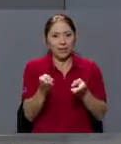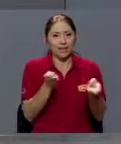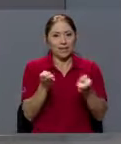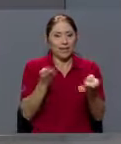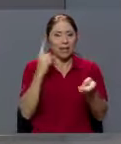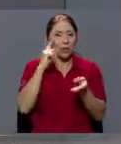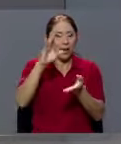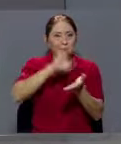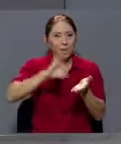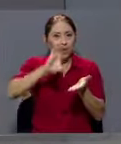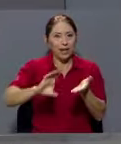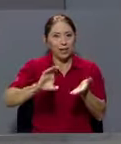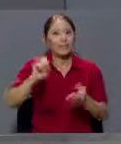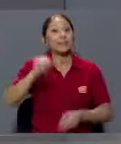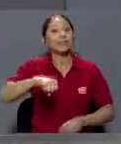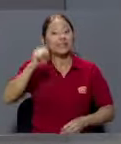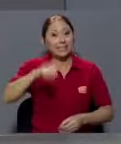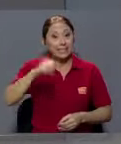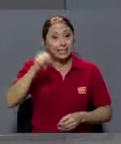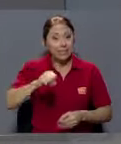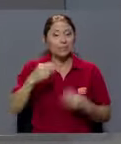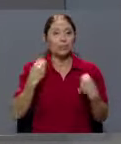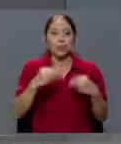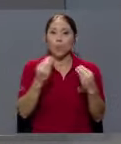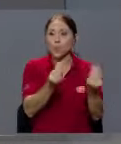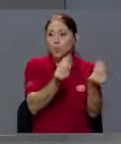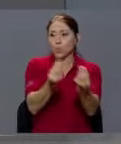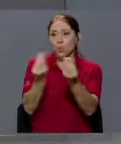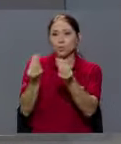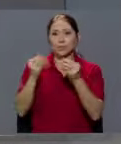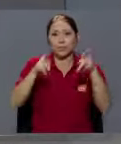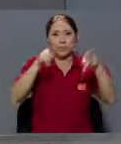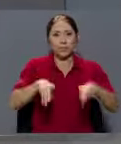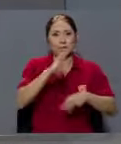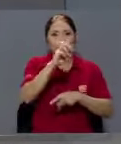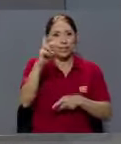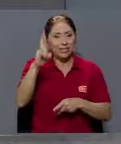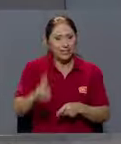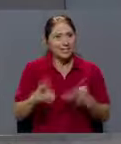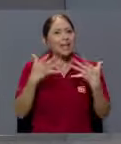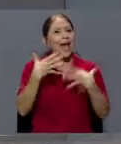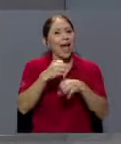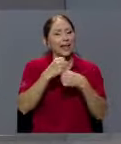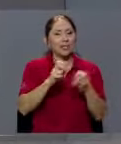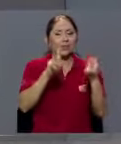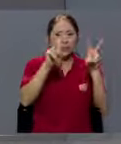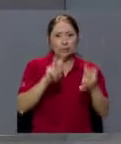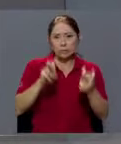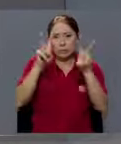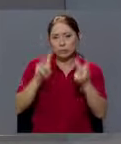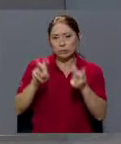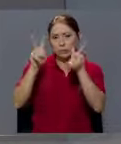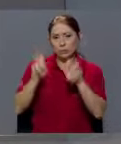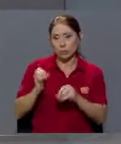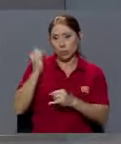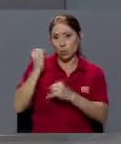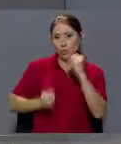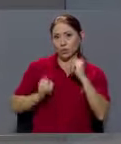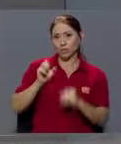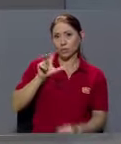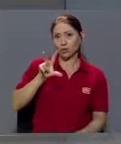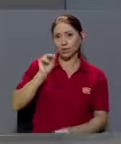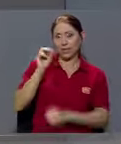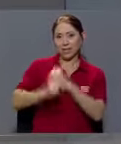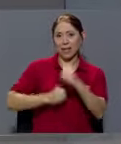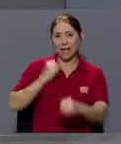de bachillerato para secundaria. Sí, buena parte de la población costarricense ha pasado por estas pruebas en las últimas